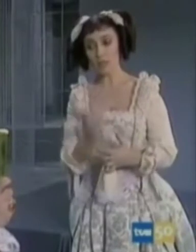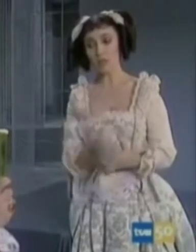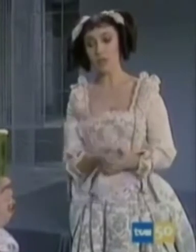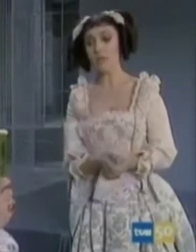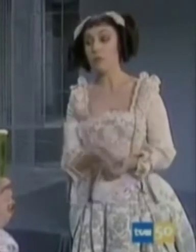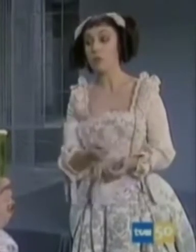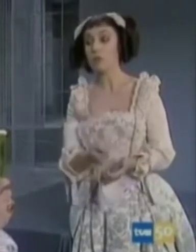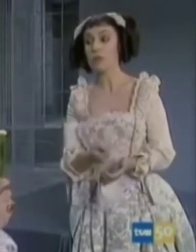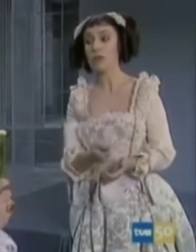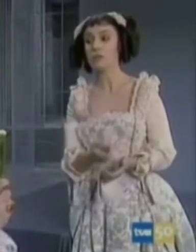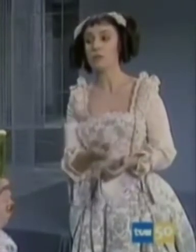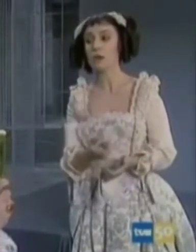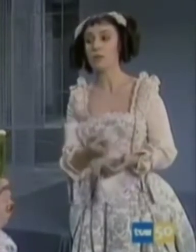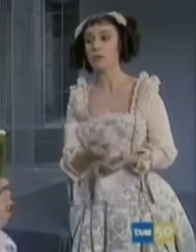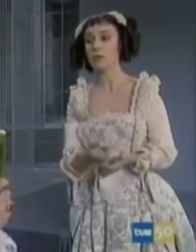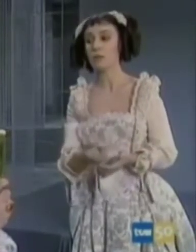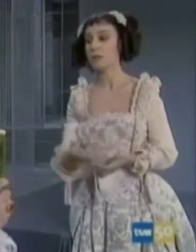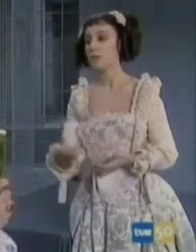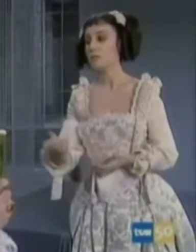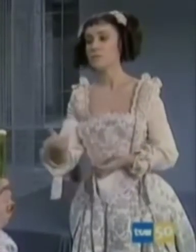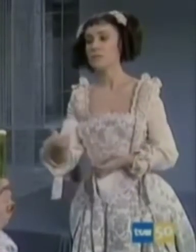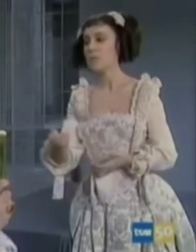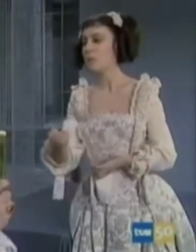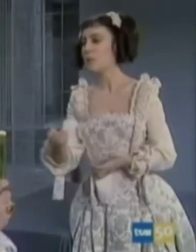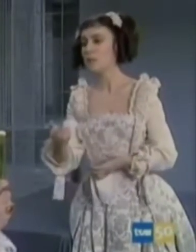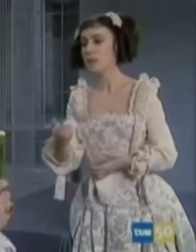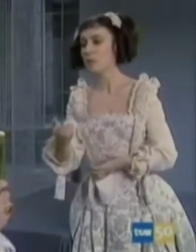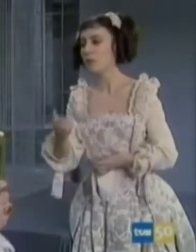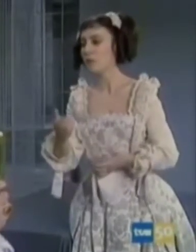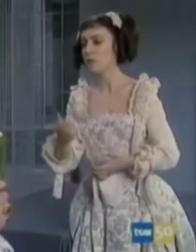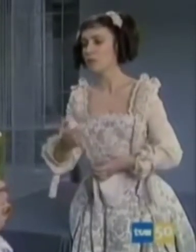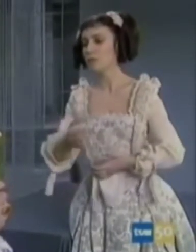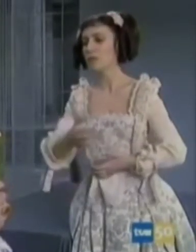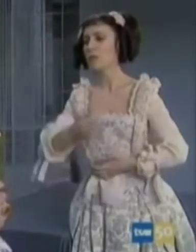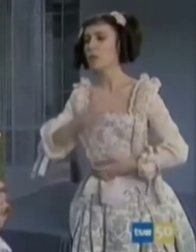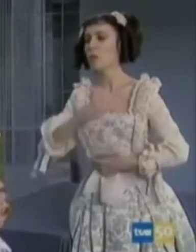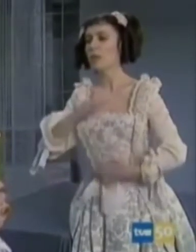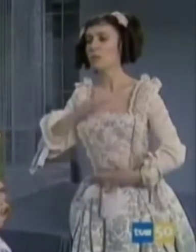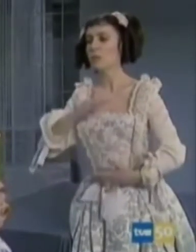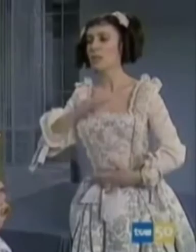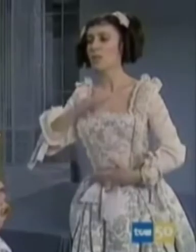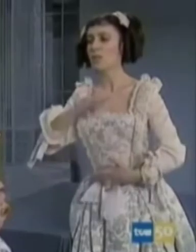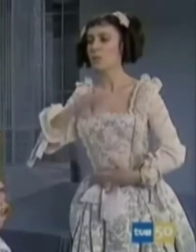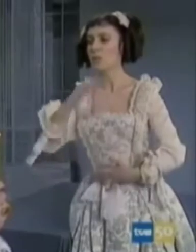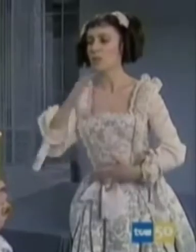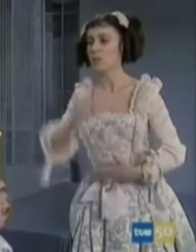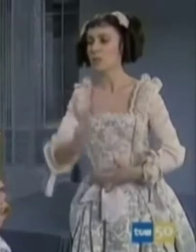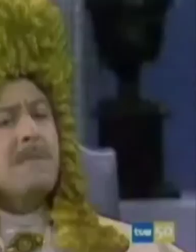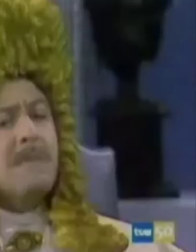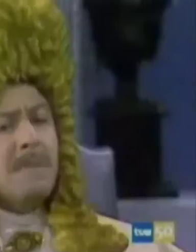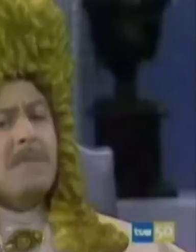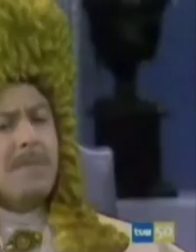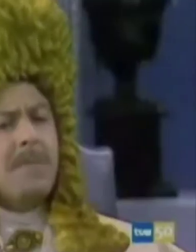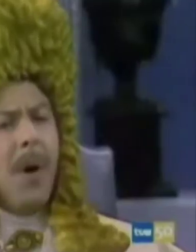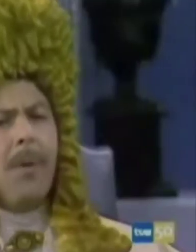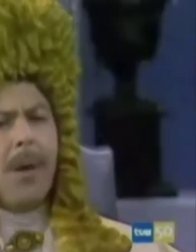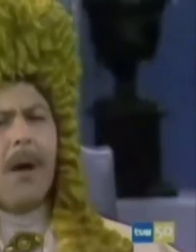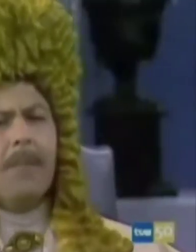la debilidad de la señora y fortificar su alma, se bebió en el almuerzo 4 vasazos de